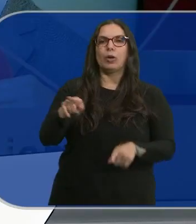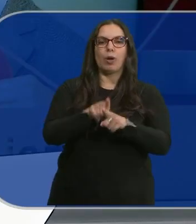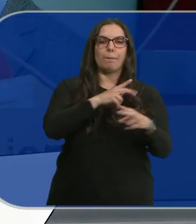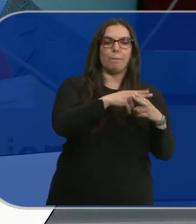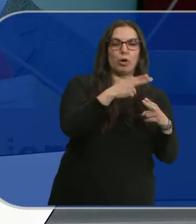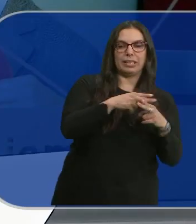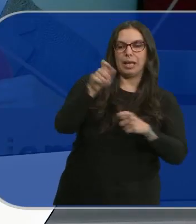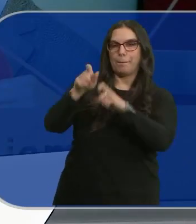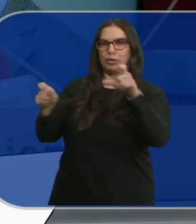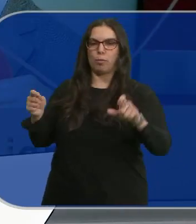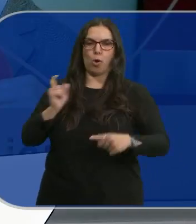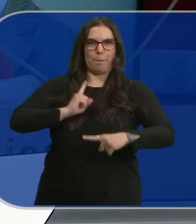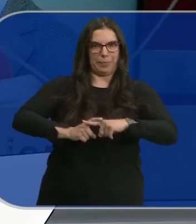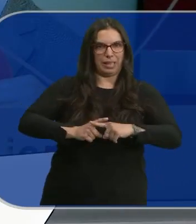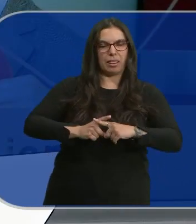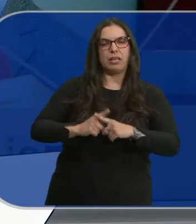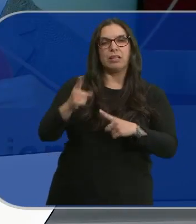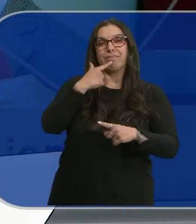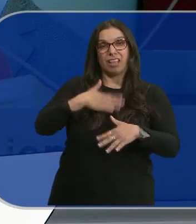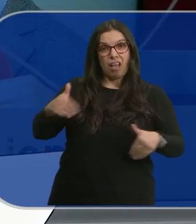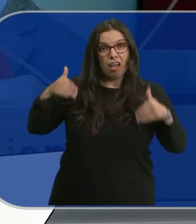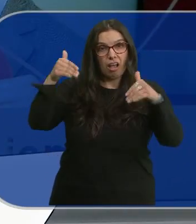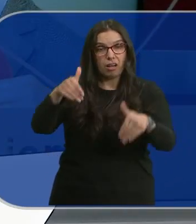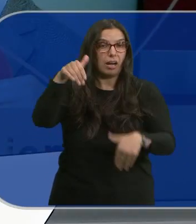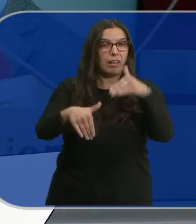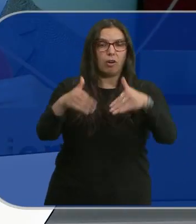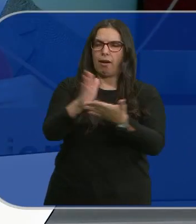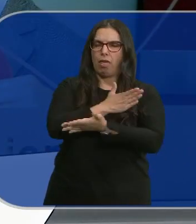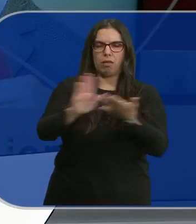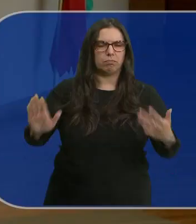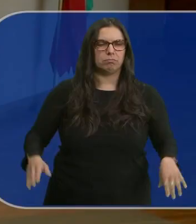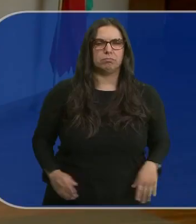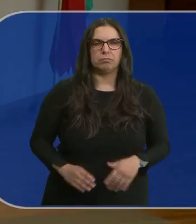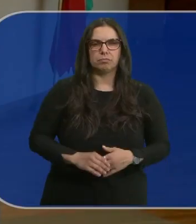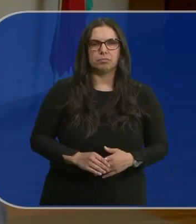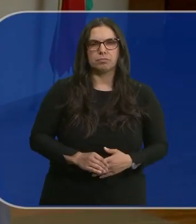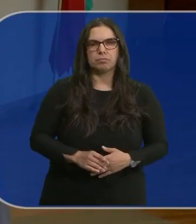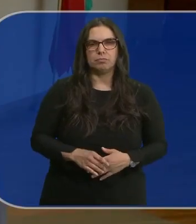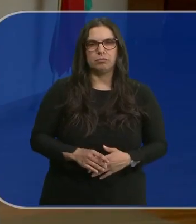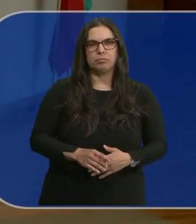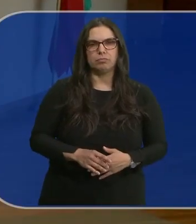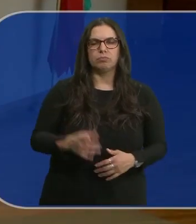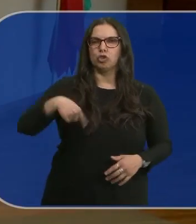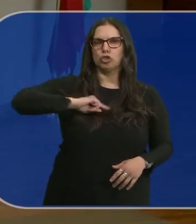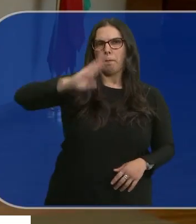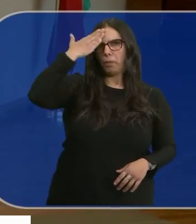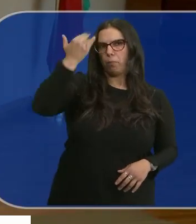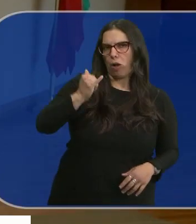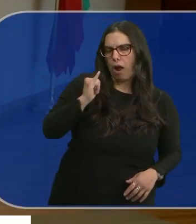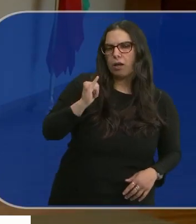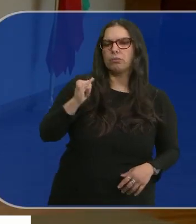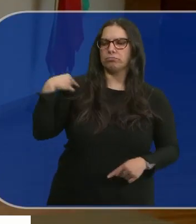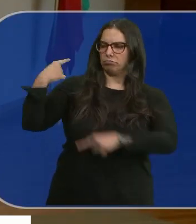la política y la ciudadanía y niegan su intención de presentarse a las elecciones. Tenemos unos principios, venimos de donde